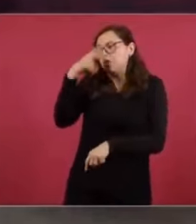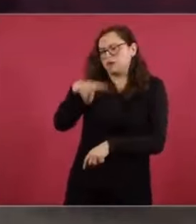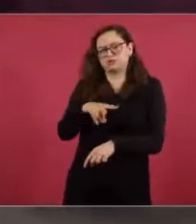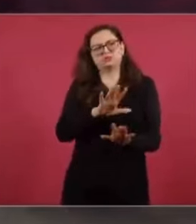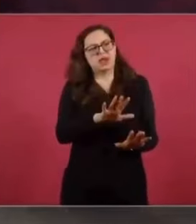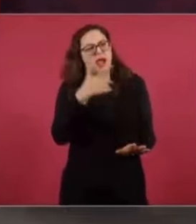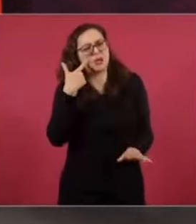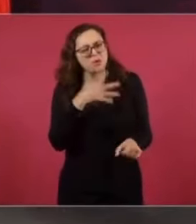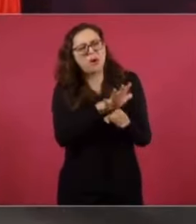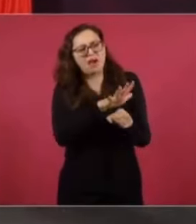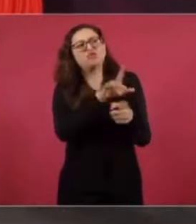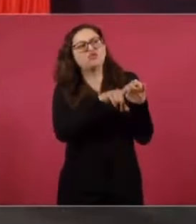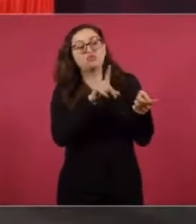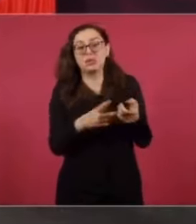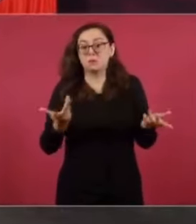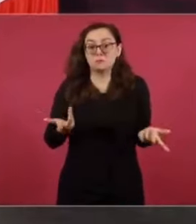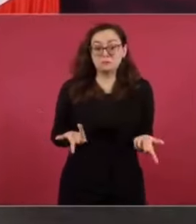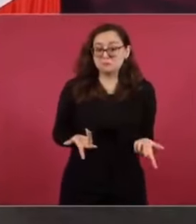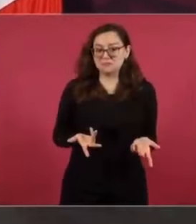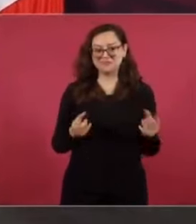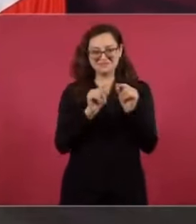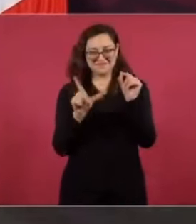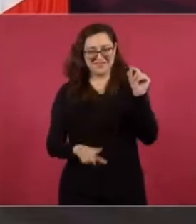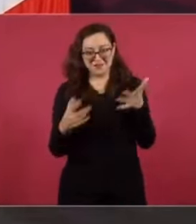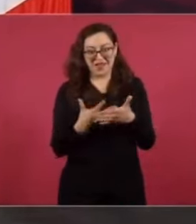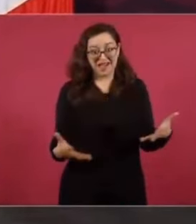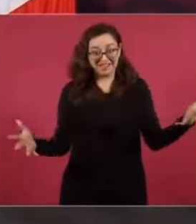pero pues México son